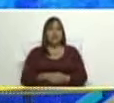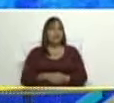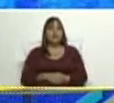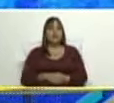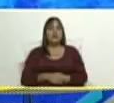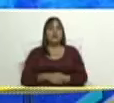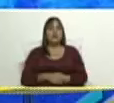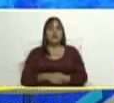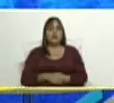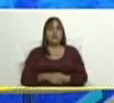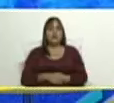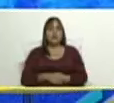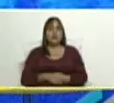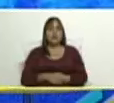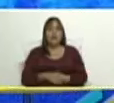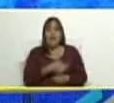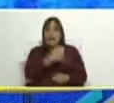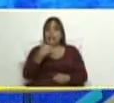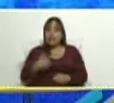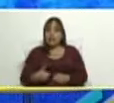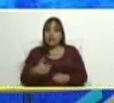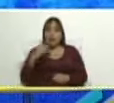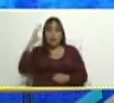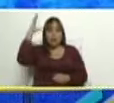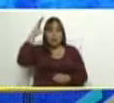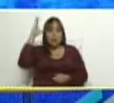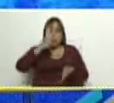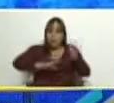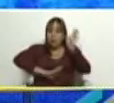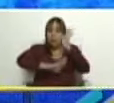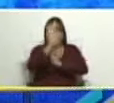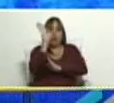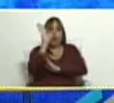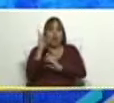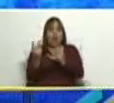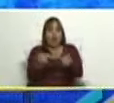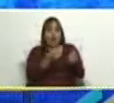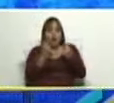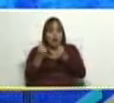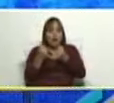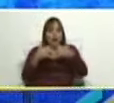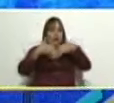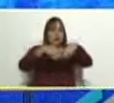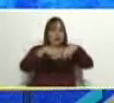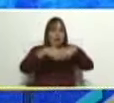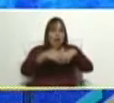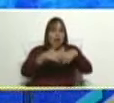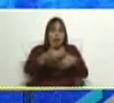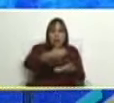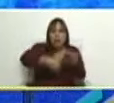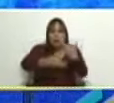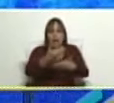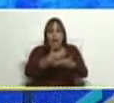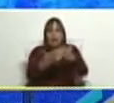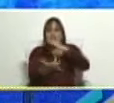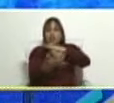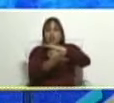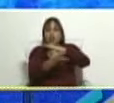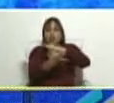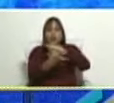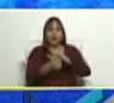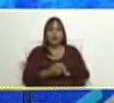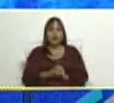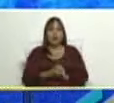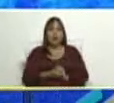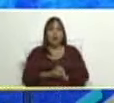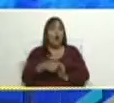Y no solo China es una potencia económica, financiera, comercial, tecnológica. Hoy